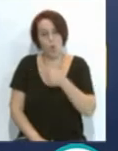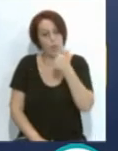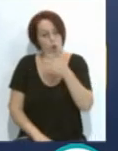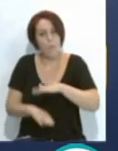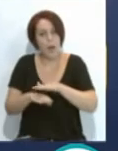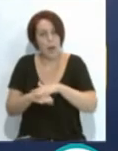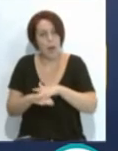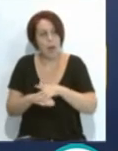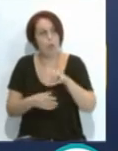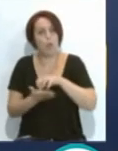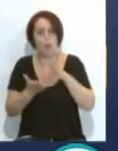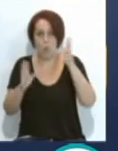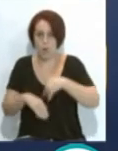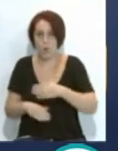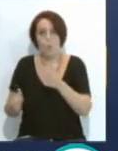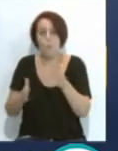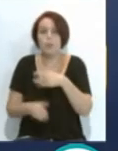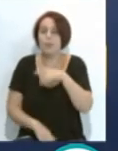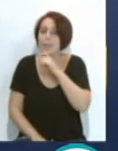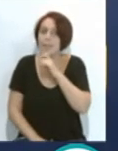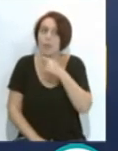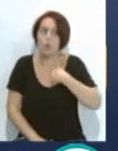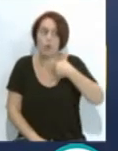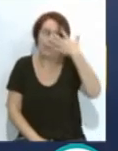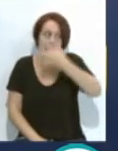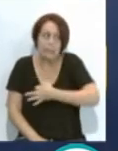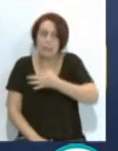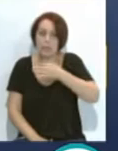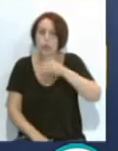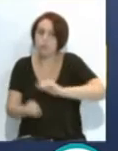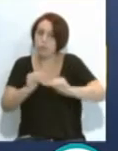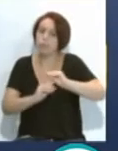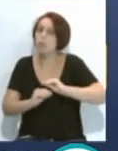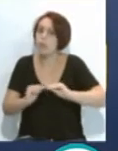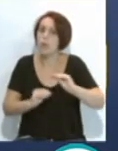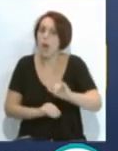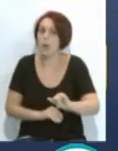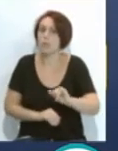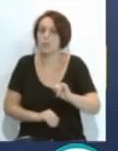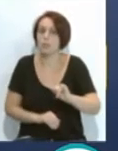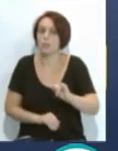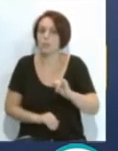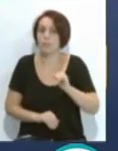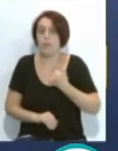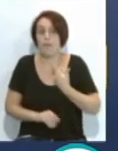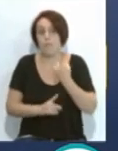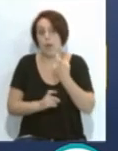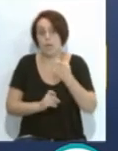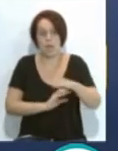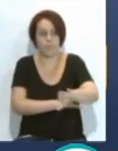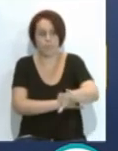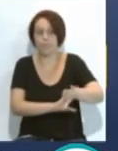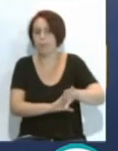Para que no haya especulaciones. Ha sido momentos complicados, creo que lo hemos solventado. ¿Y qué se nos ha quedado? Pues clarísimamente un lateral izquierdo